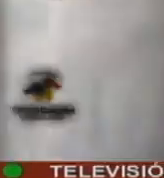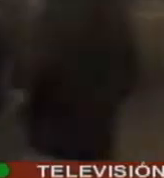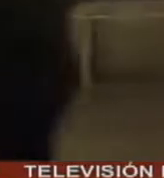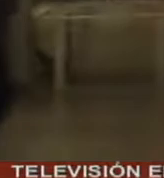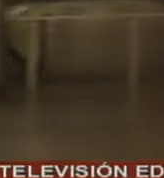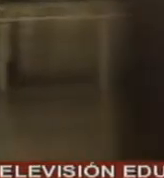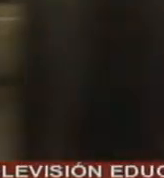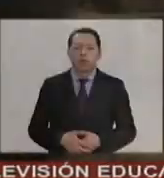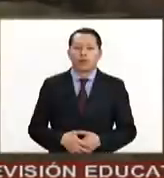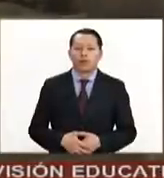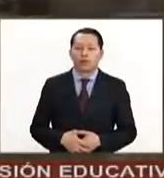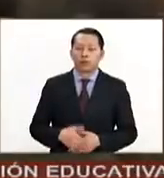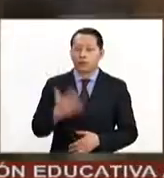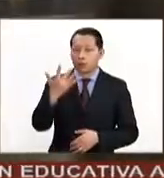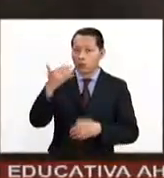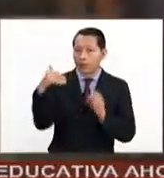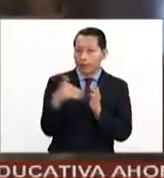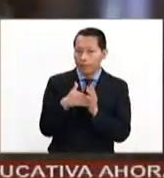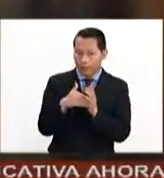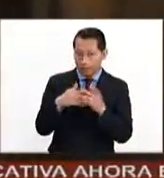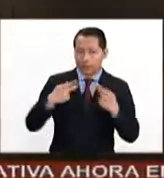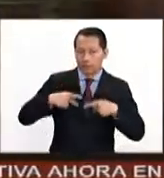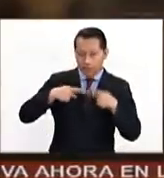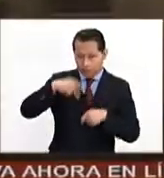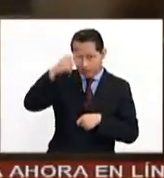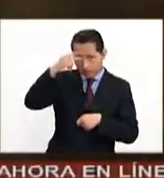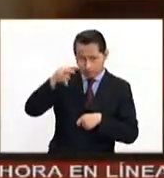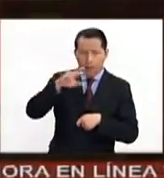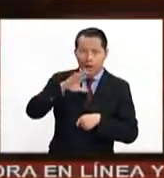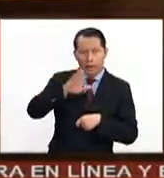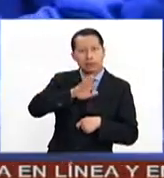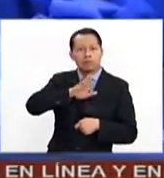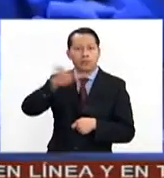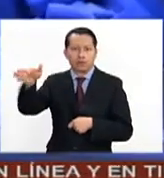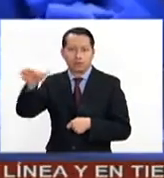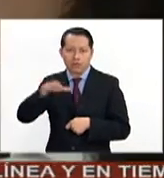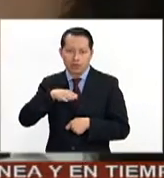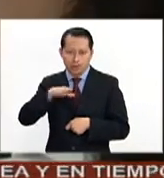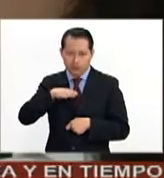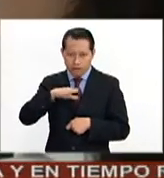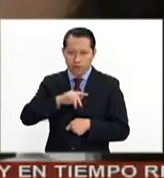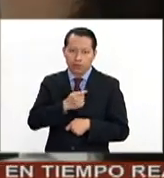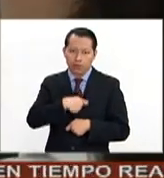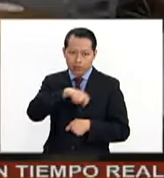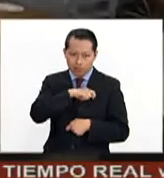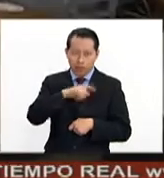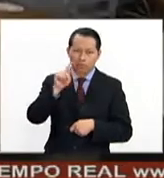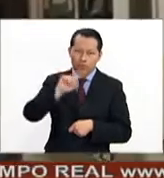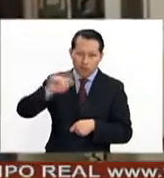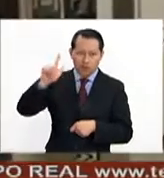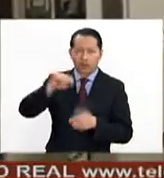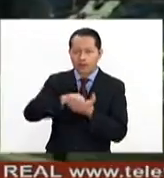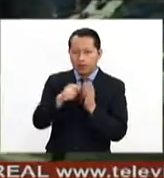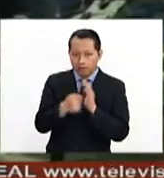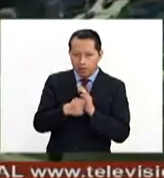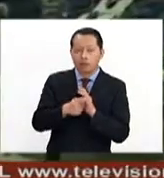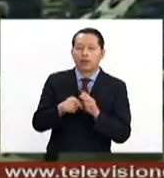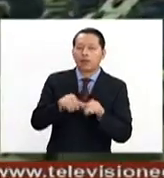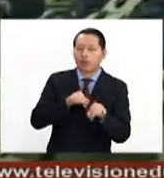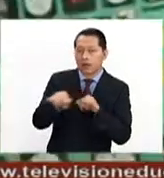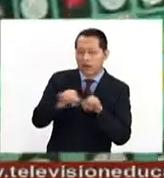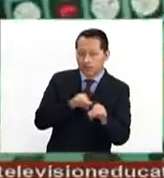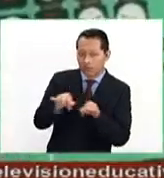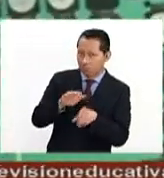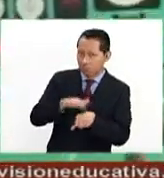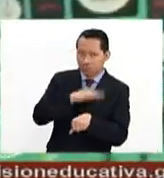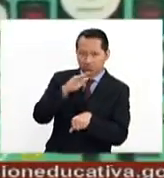Cerca de 50.000 mexicanos también se han abierto brecha en el viejo continente. Desde profesionistas, técnicos, mano de obra